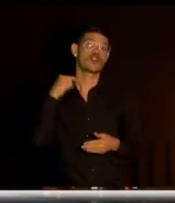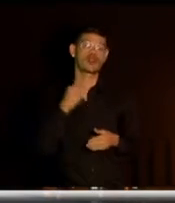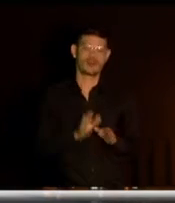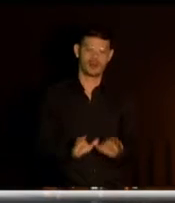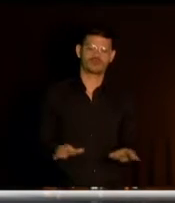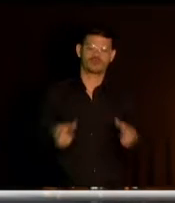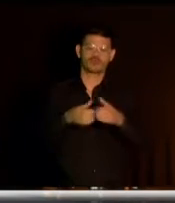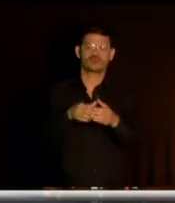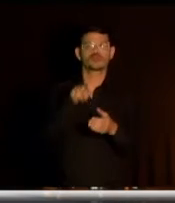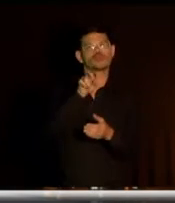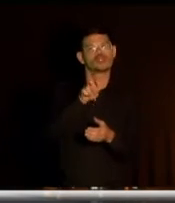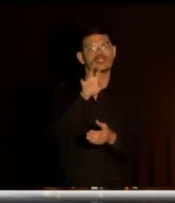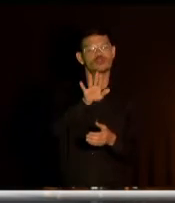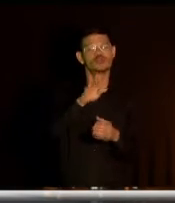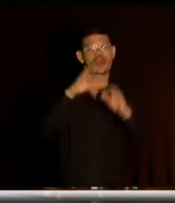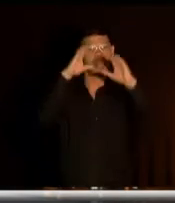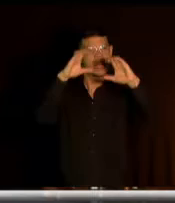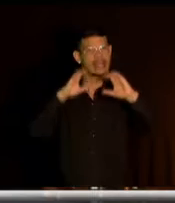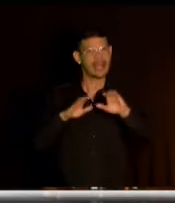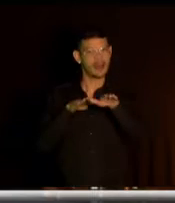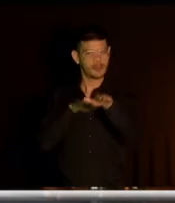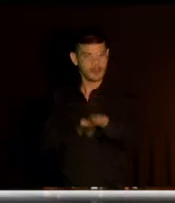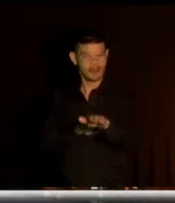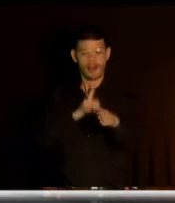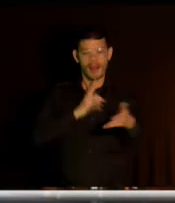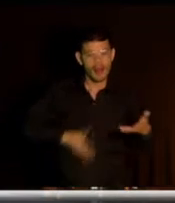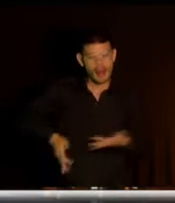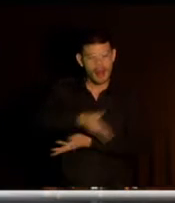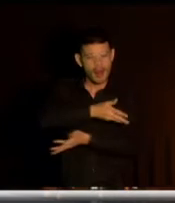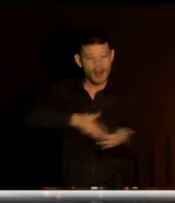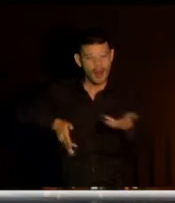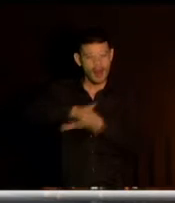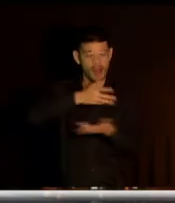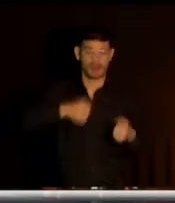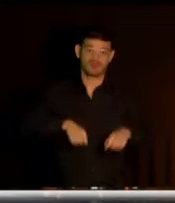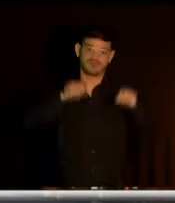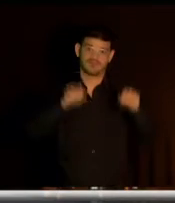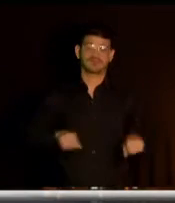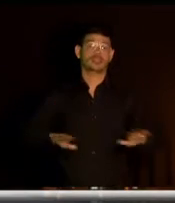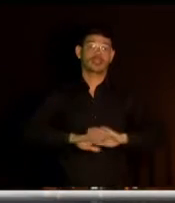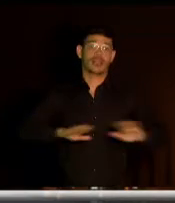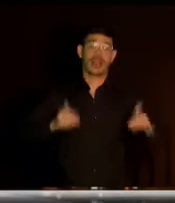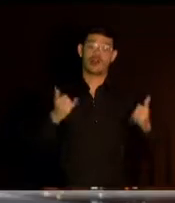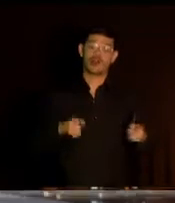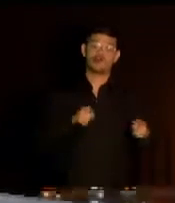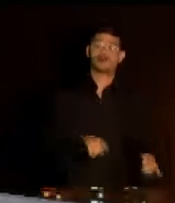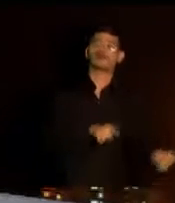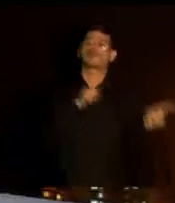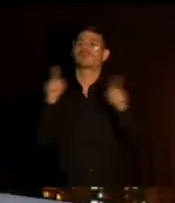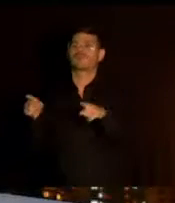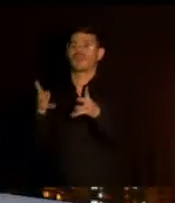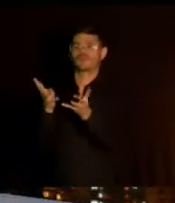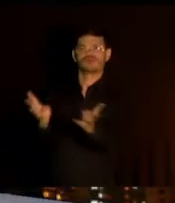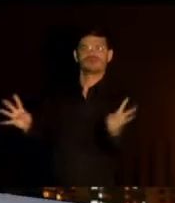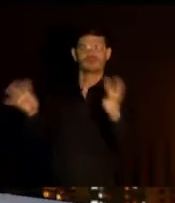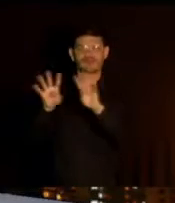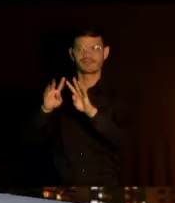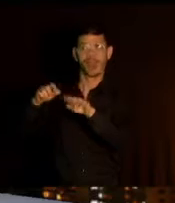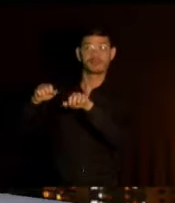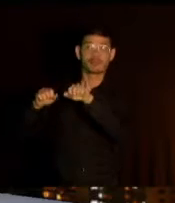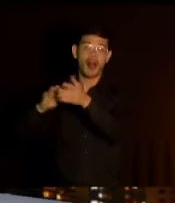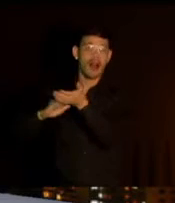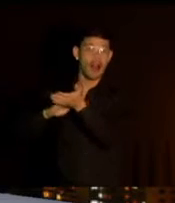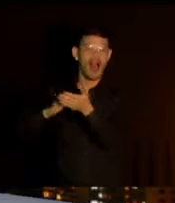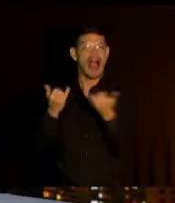de Representantes fue ya aprobado allí, va a plenaria. Pero para que nos aclare cómo ha sido este proceso, qué ha